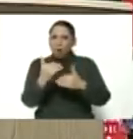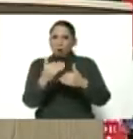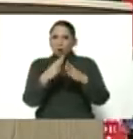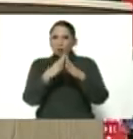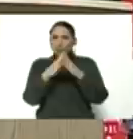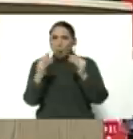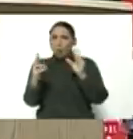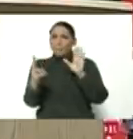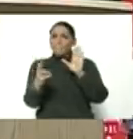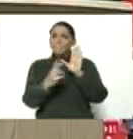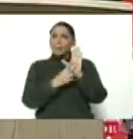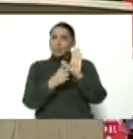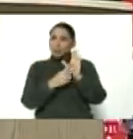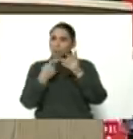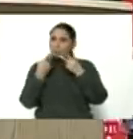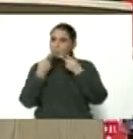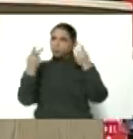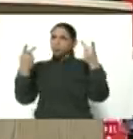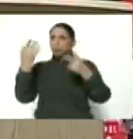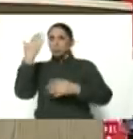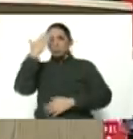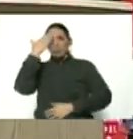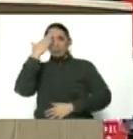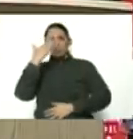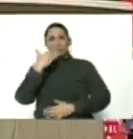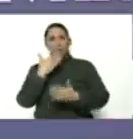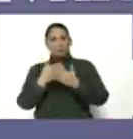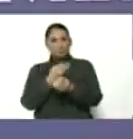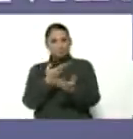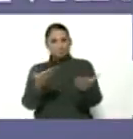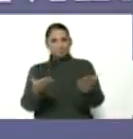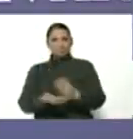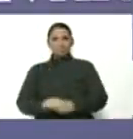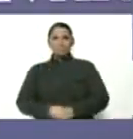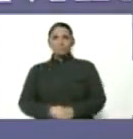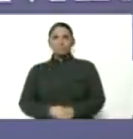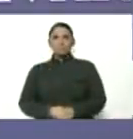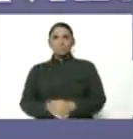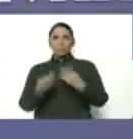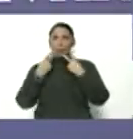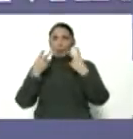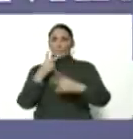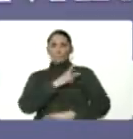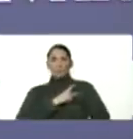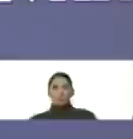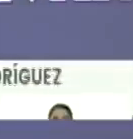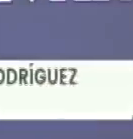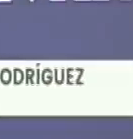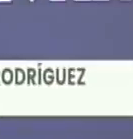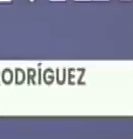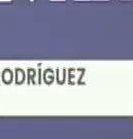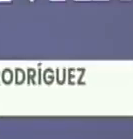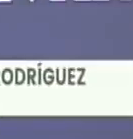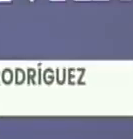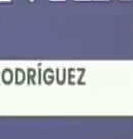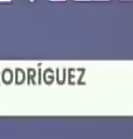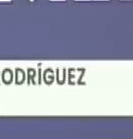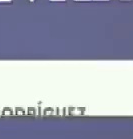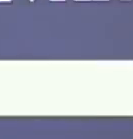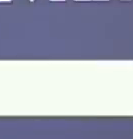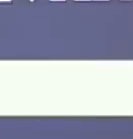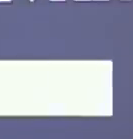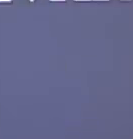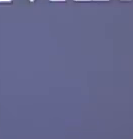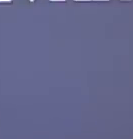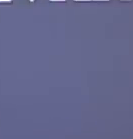la verdad se va a saber. Muchísimas gracias. Declaraciones del vicepresidente sectorial para la comunicación, doctor Jorge